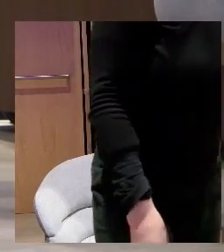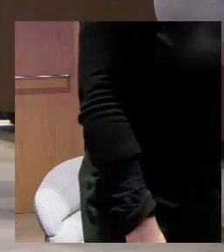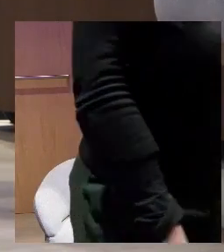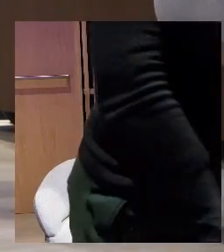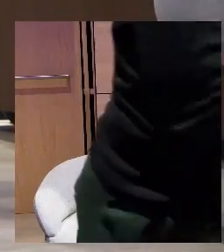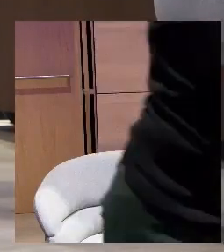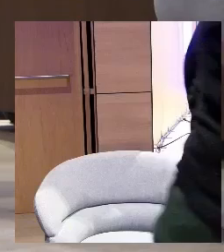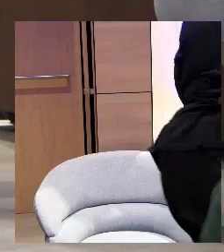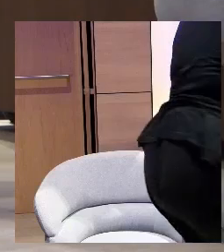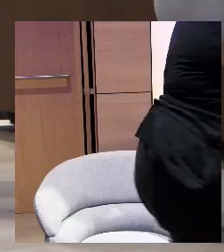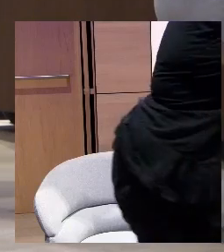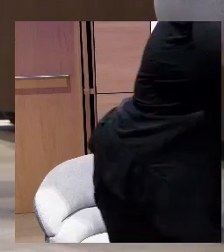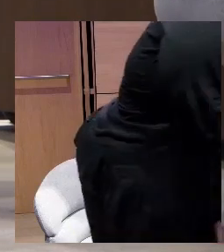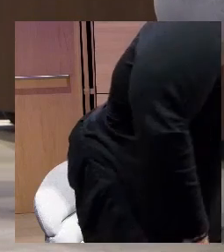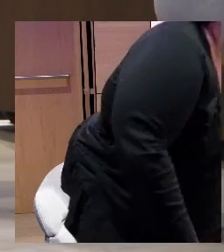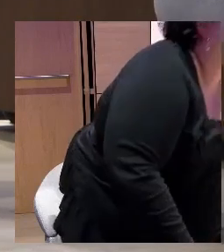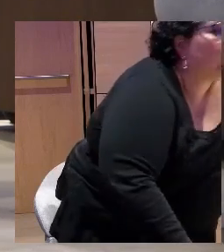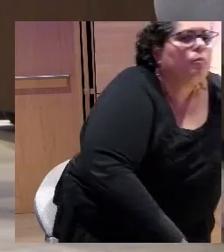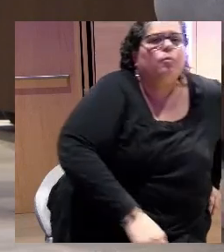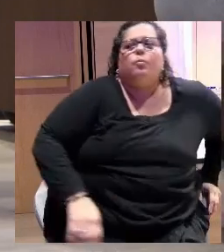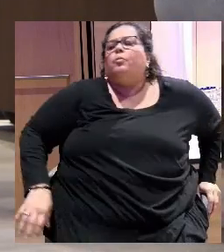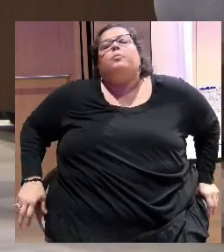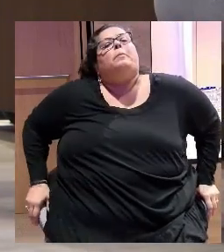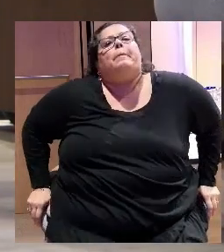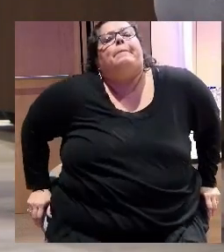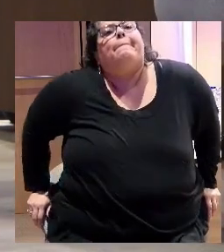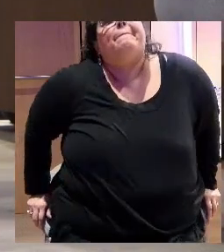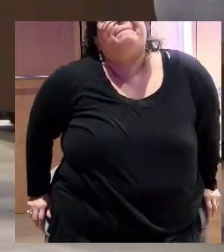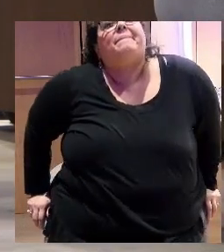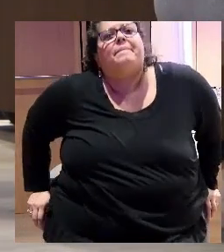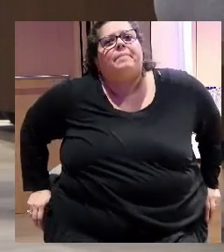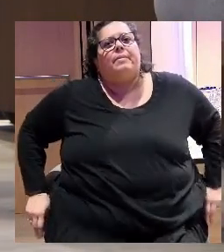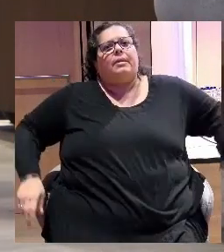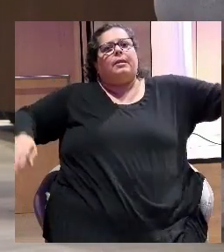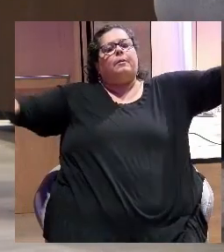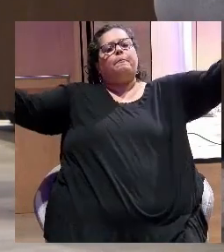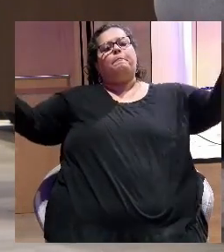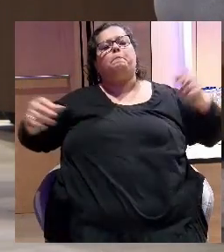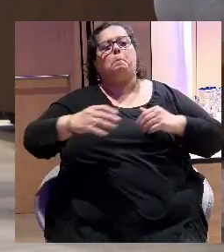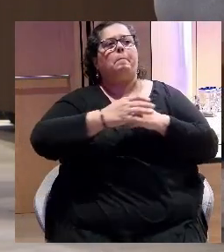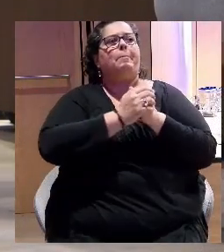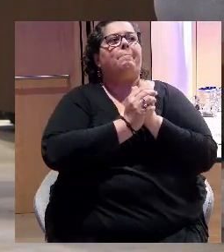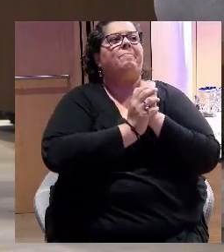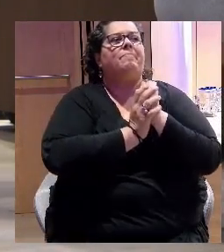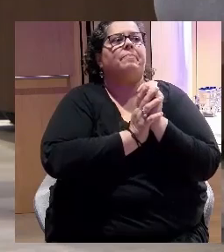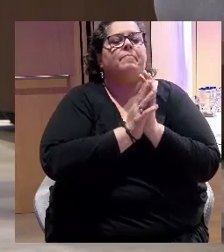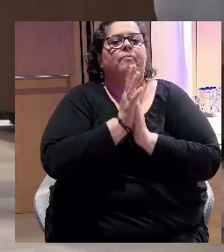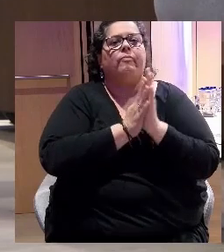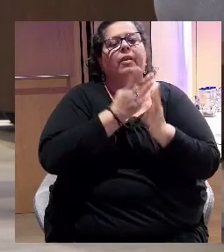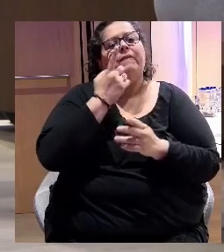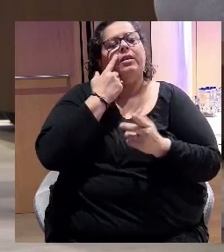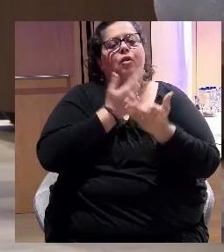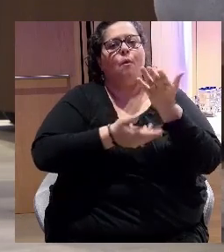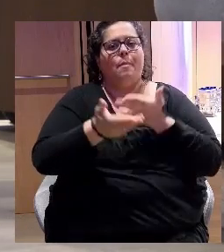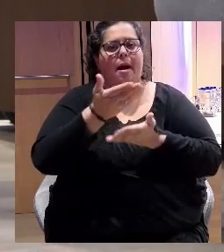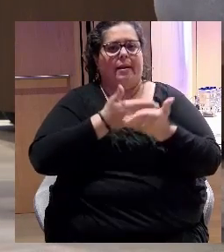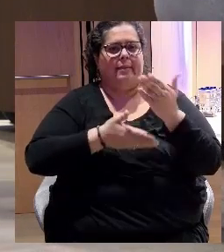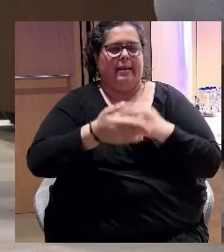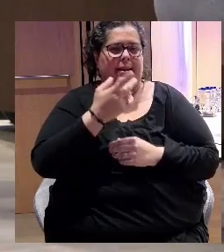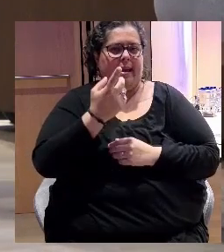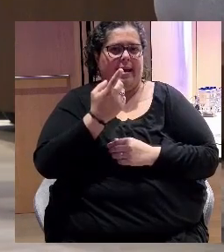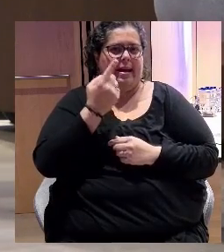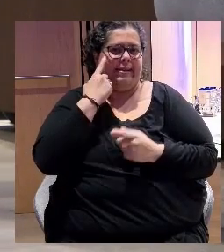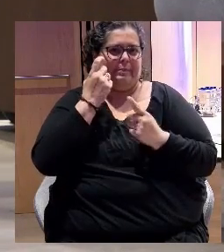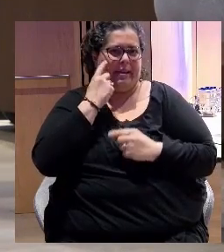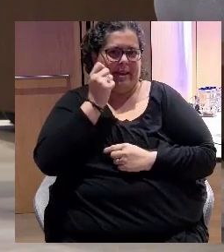en el reconocimiento del derecho. Y bueno, nos interesa entonces ahora que puedas compartirnos la experiencia de ASIG en